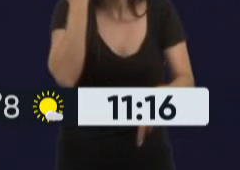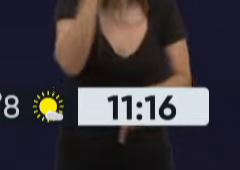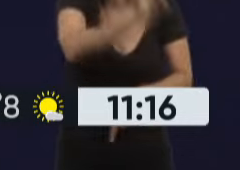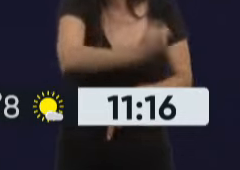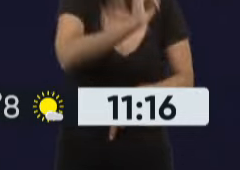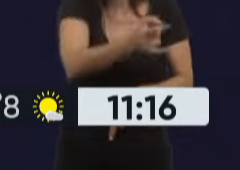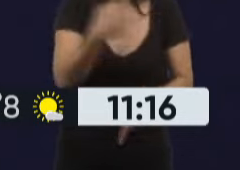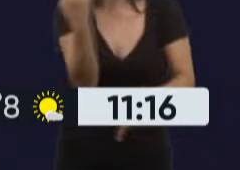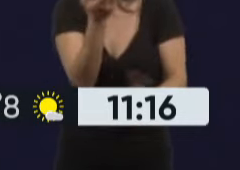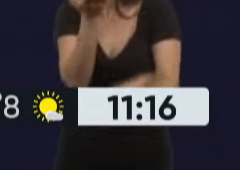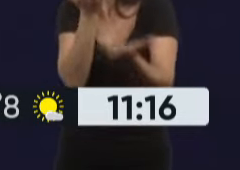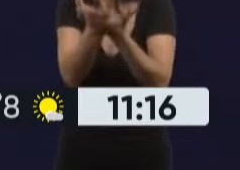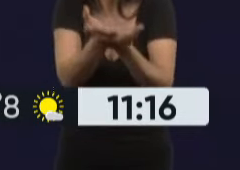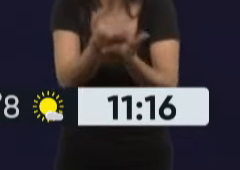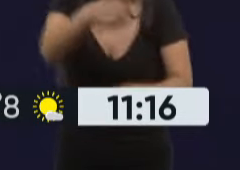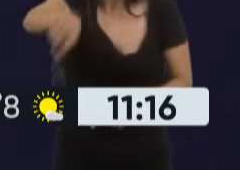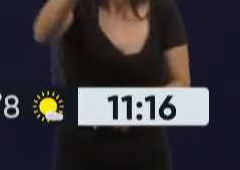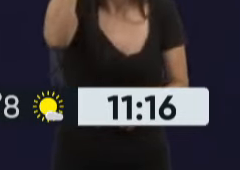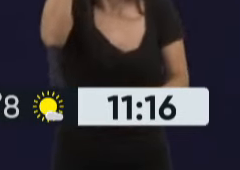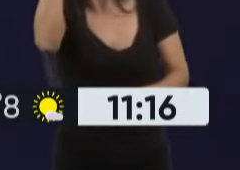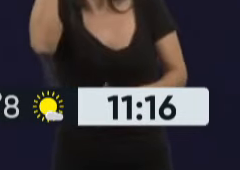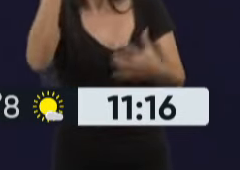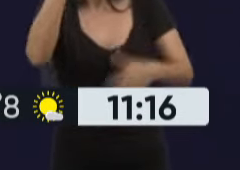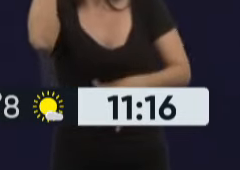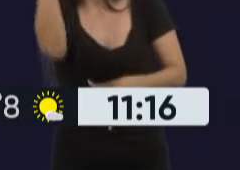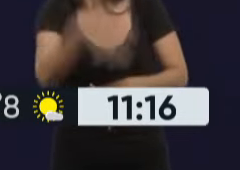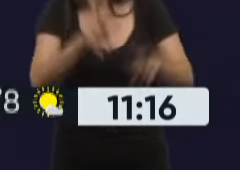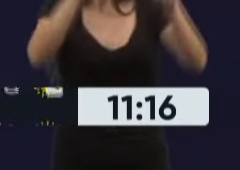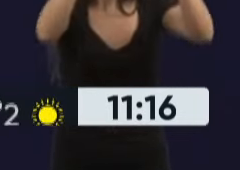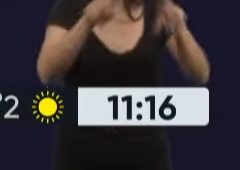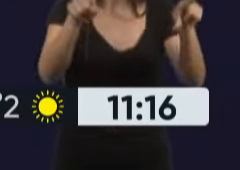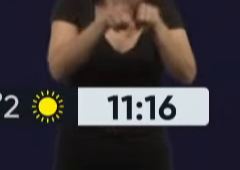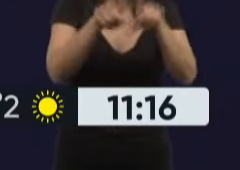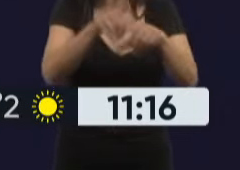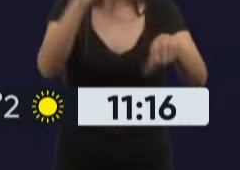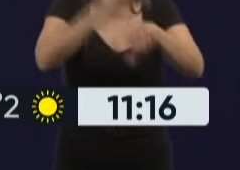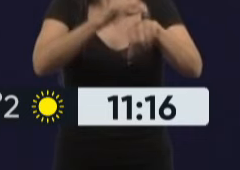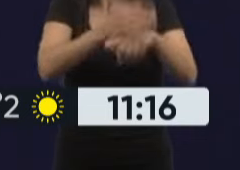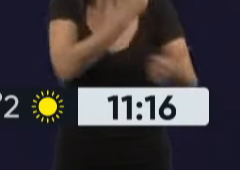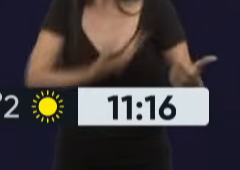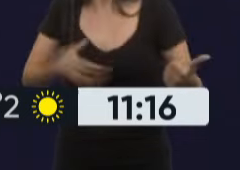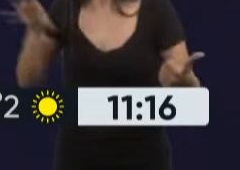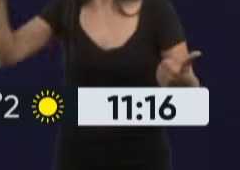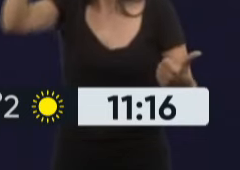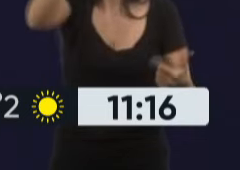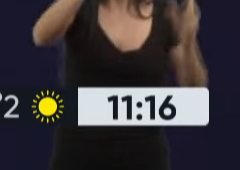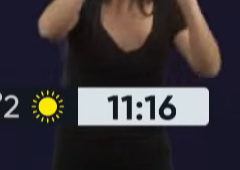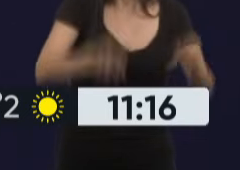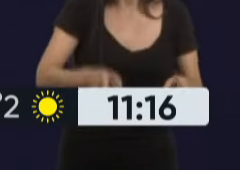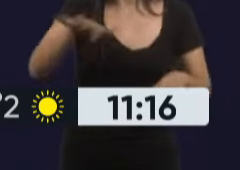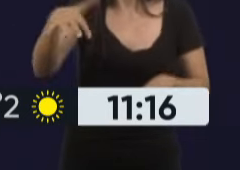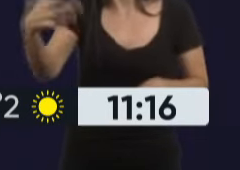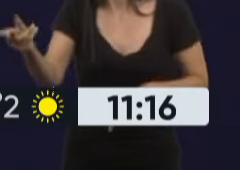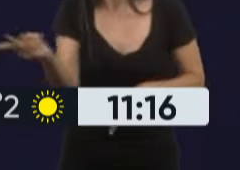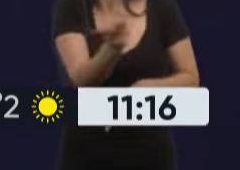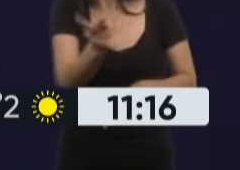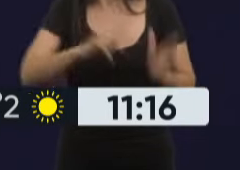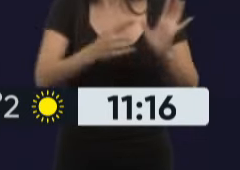que el trabajo del equilibrio en las cuentas por parte de los gobernadores y por supuesto la ciudad de Buenos Aires